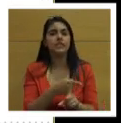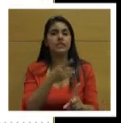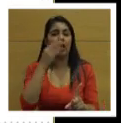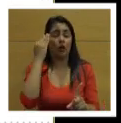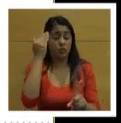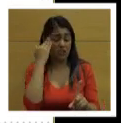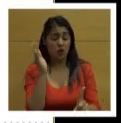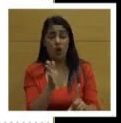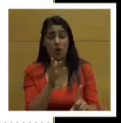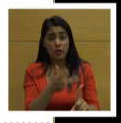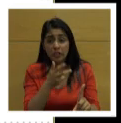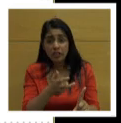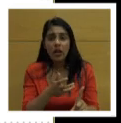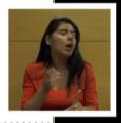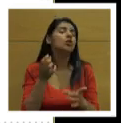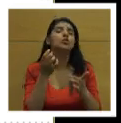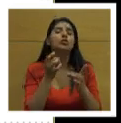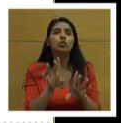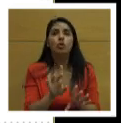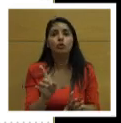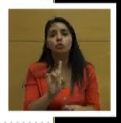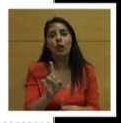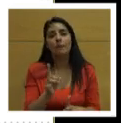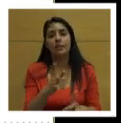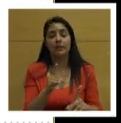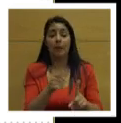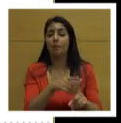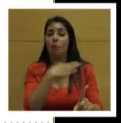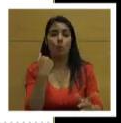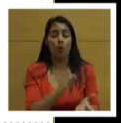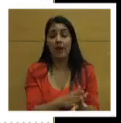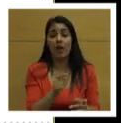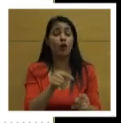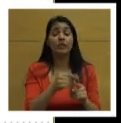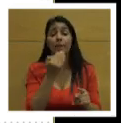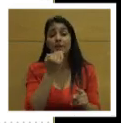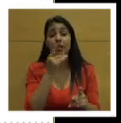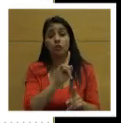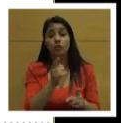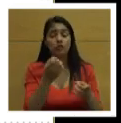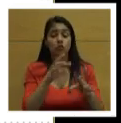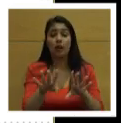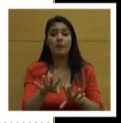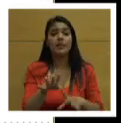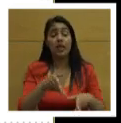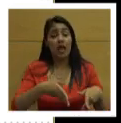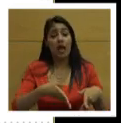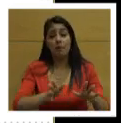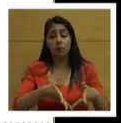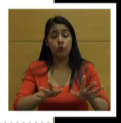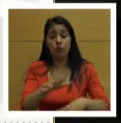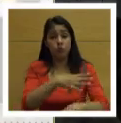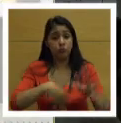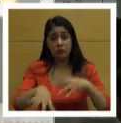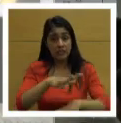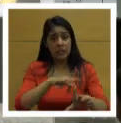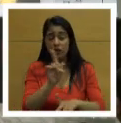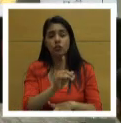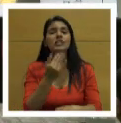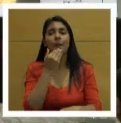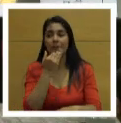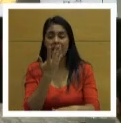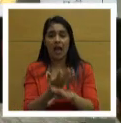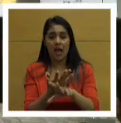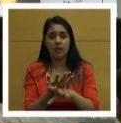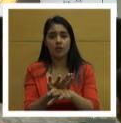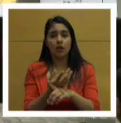¿cierto? Que no son, por ejemplo, femicidio ni casos de conmoción, también nosotros tenemos modelo de intervención. Tenemos